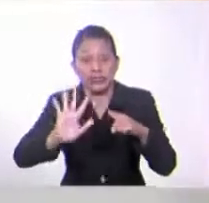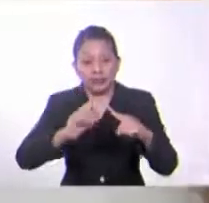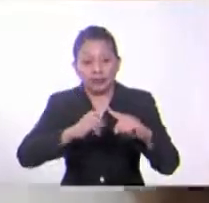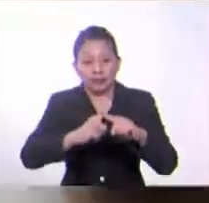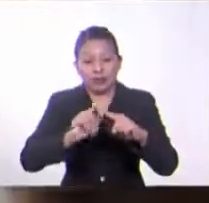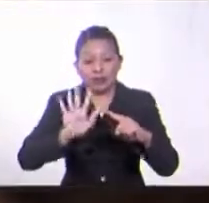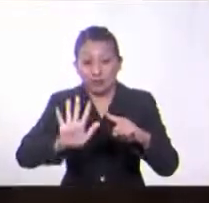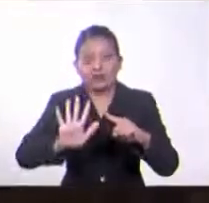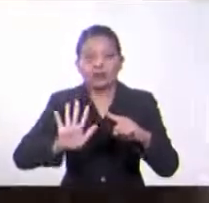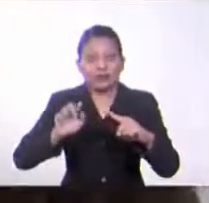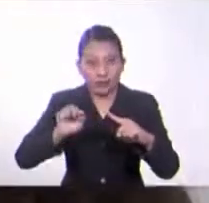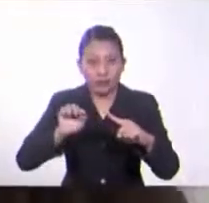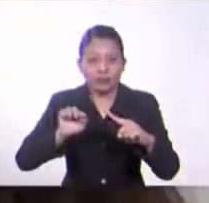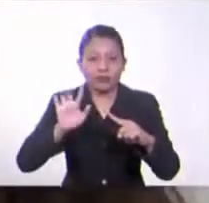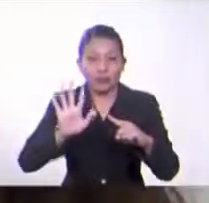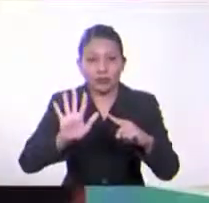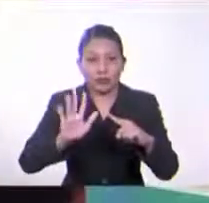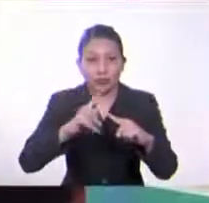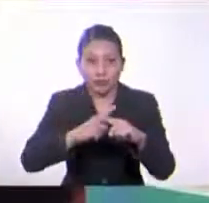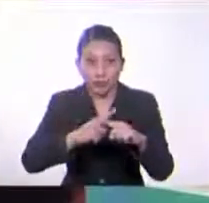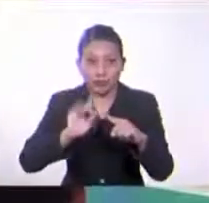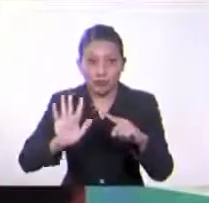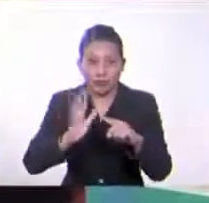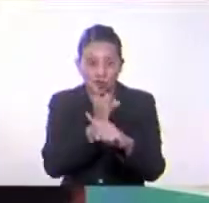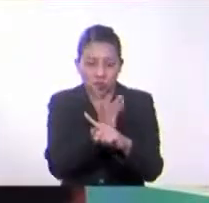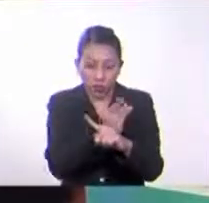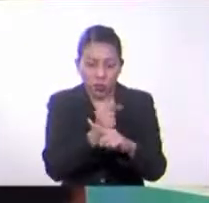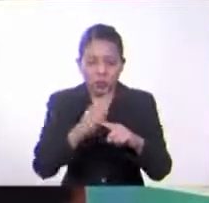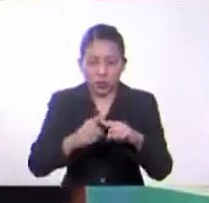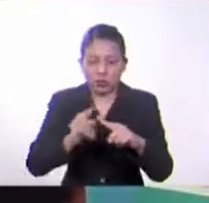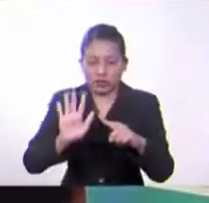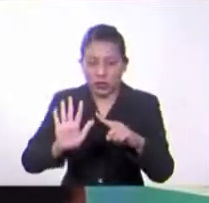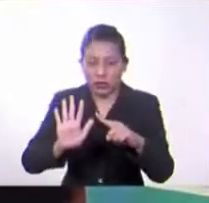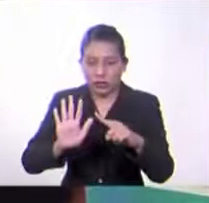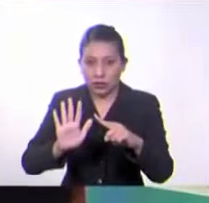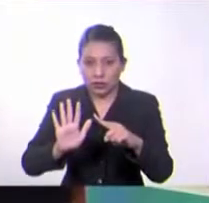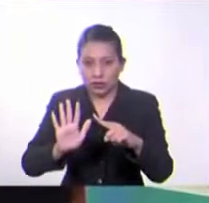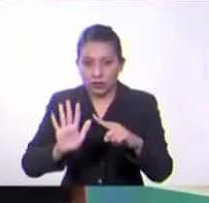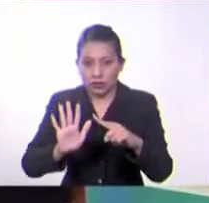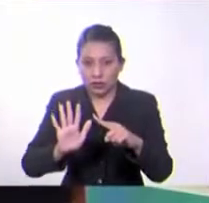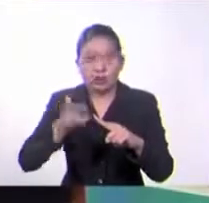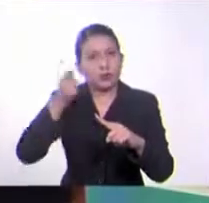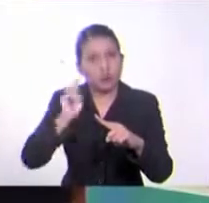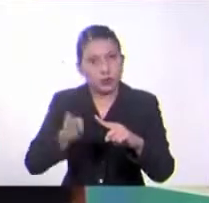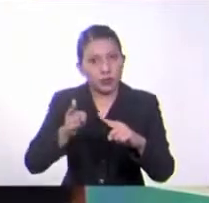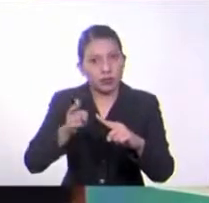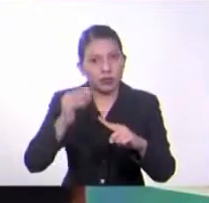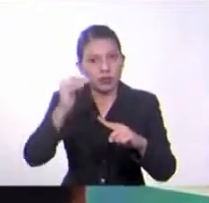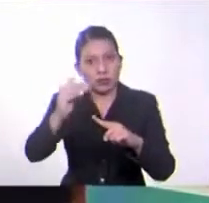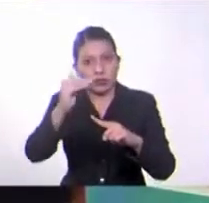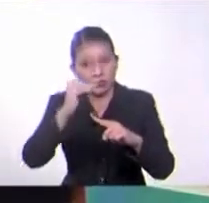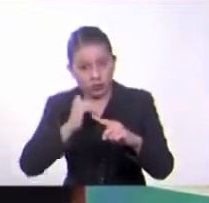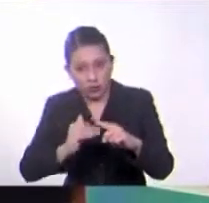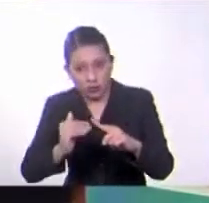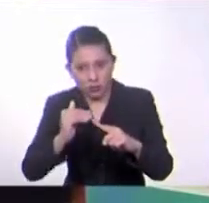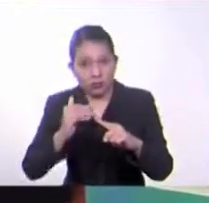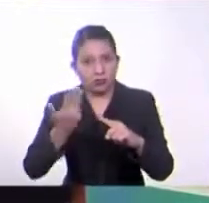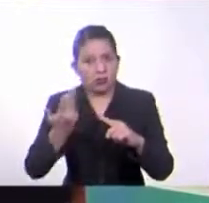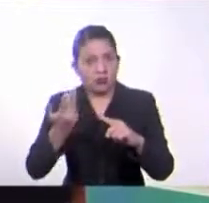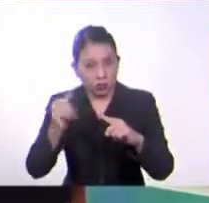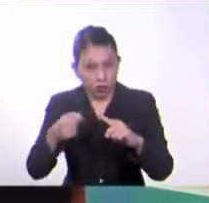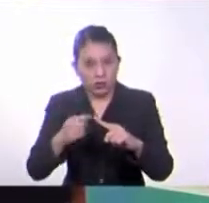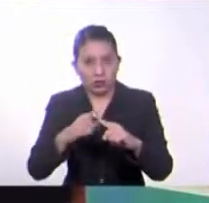Y aquí entonces multipliqué por 5. Por 5, así es. Así que puedo hacer lo mismo, para acá,